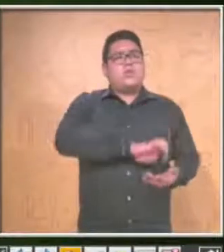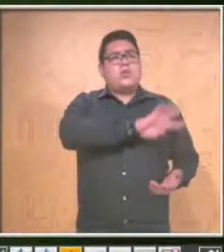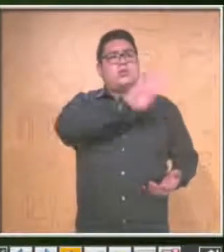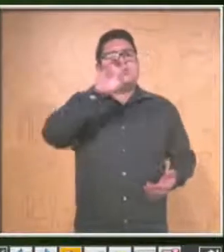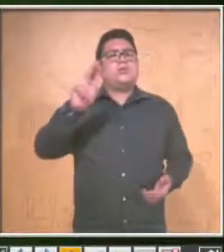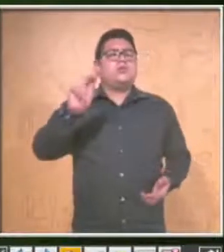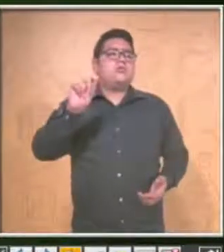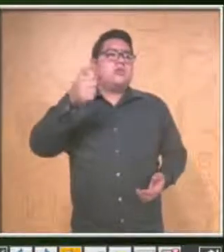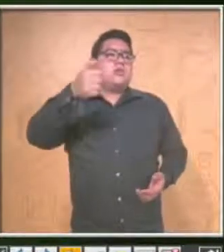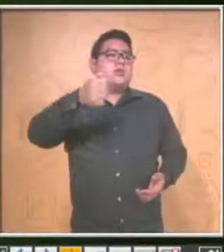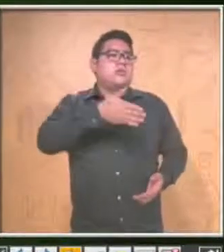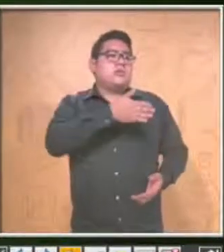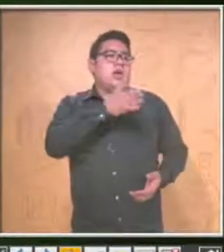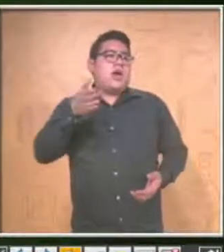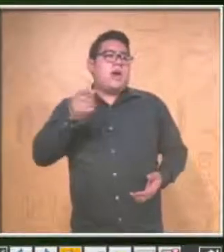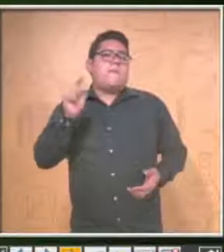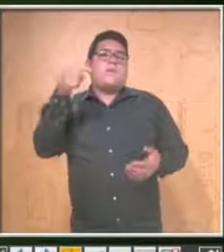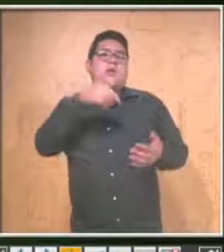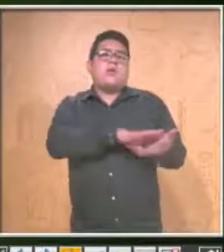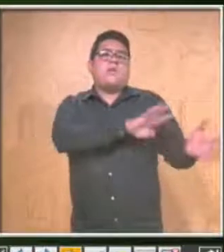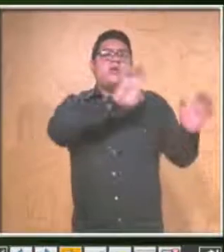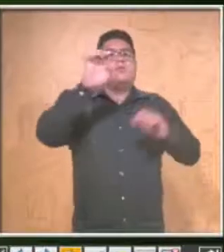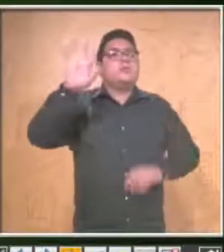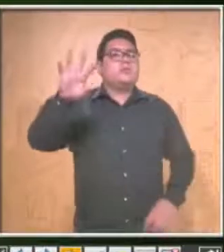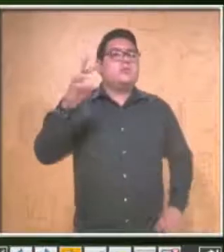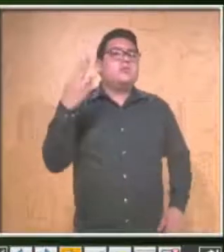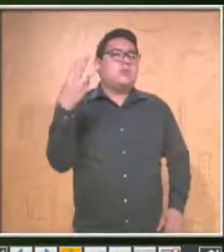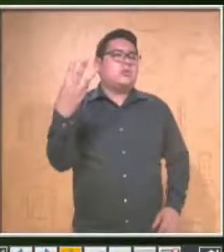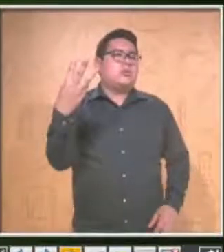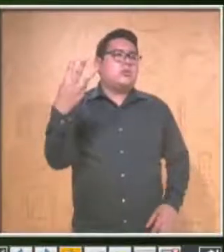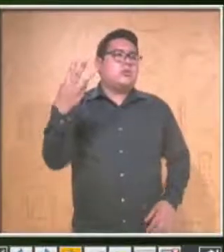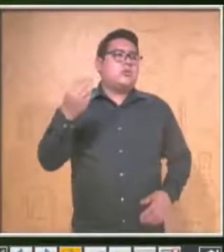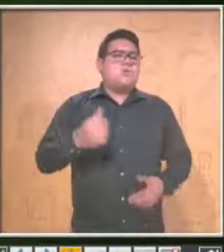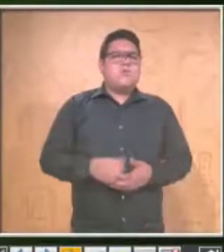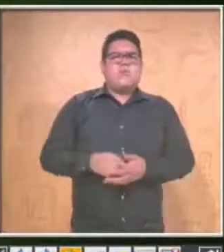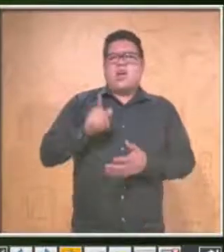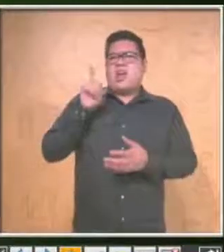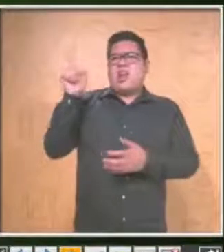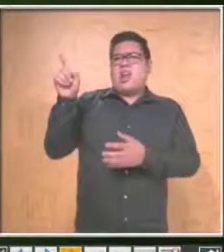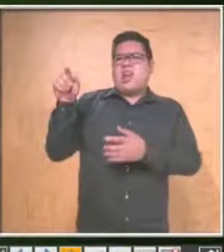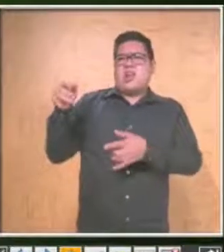1453, cuando el Imperio Romano de Oriente cae